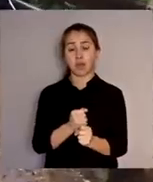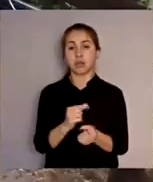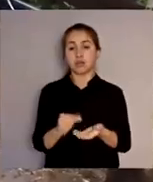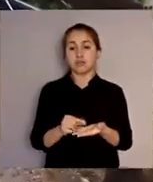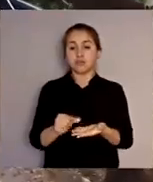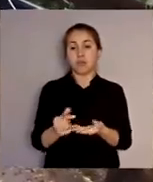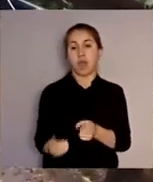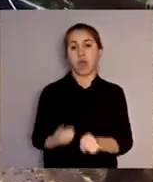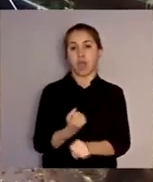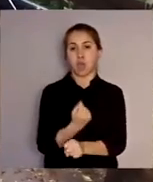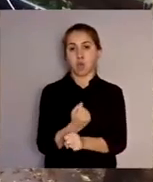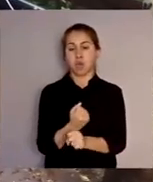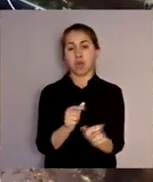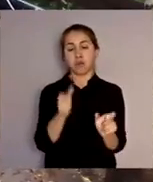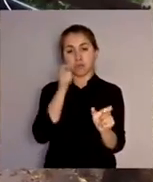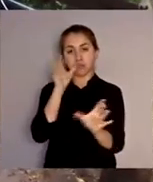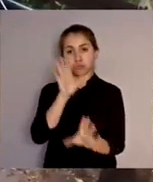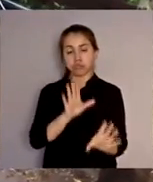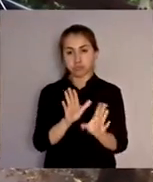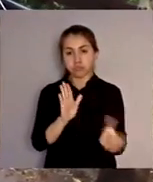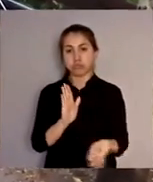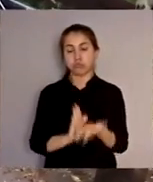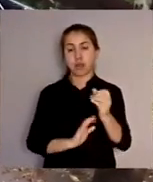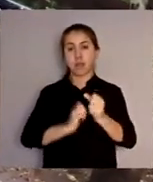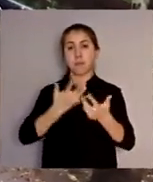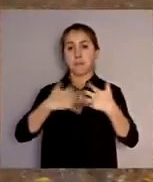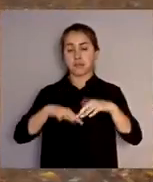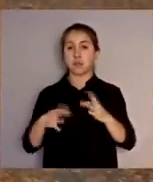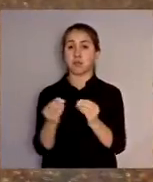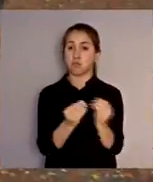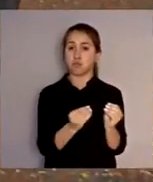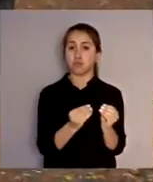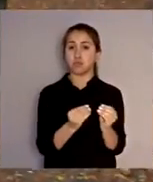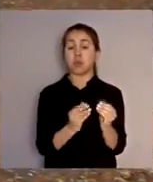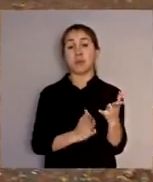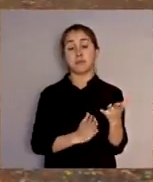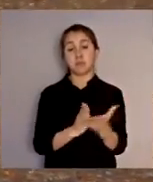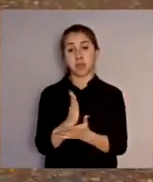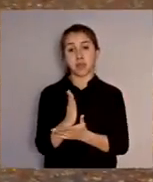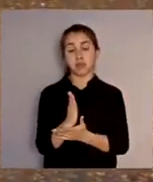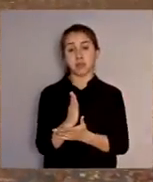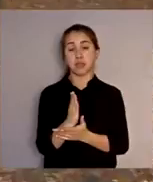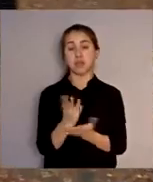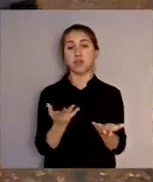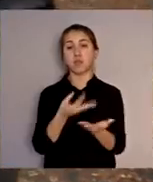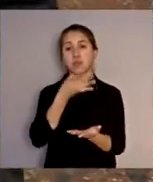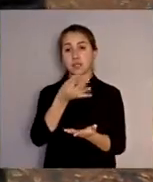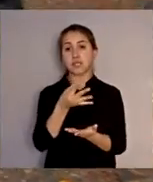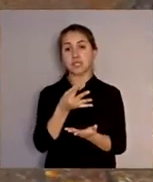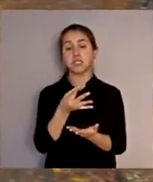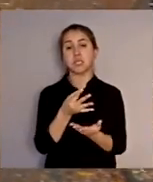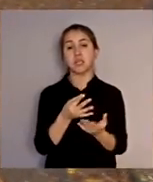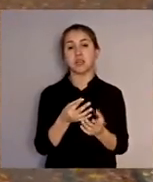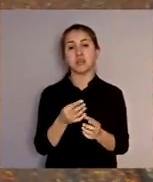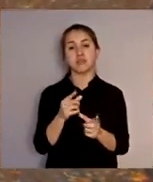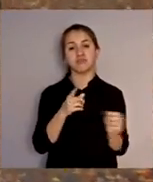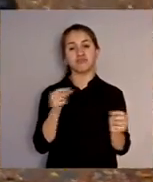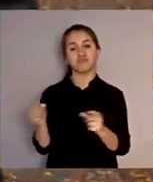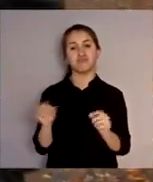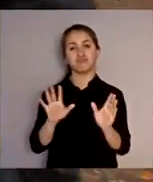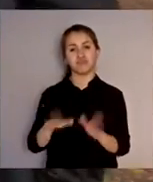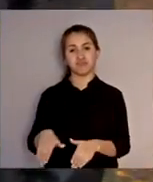grano de arena en la actividad de la empresa. Si uno o varios empiezan a como dice el dicho, tirar para la cola,